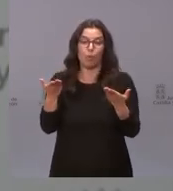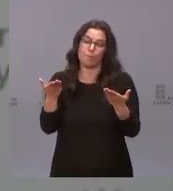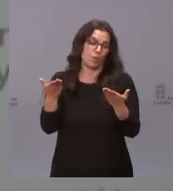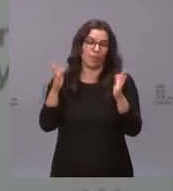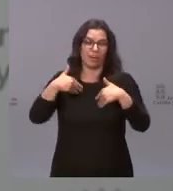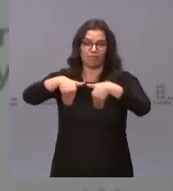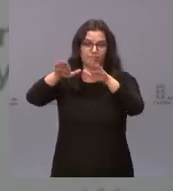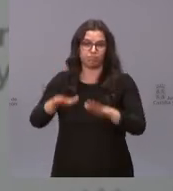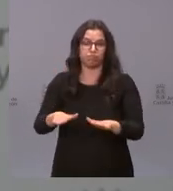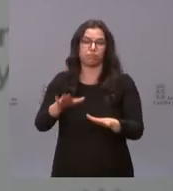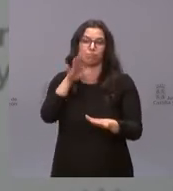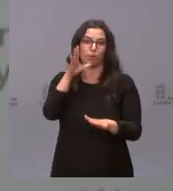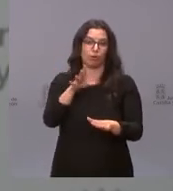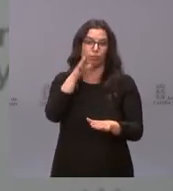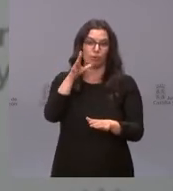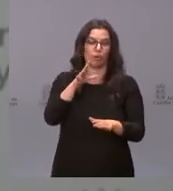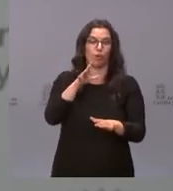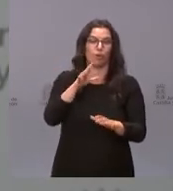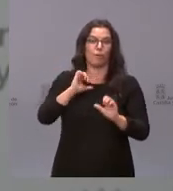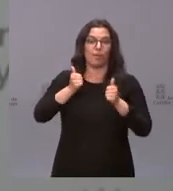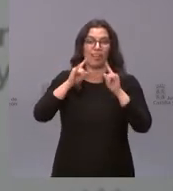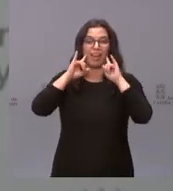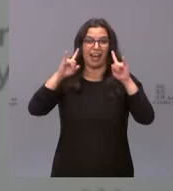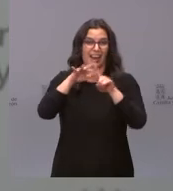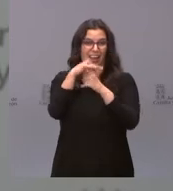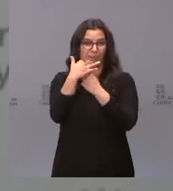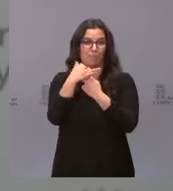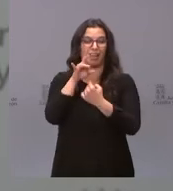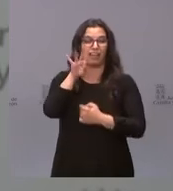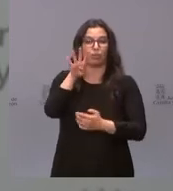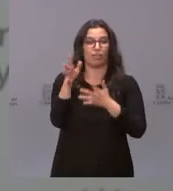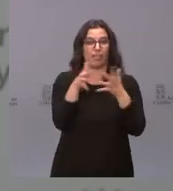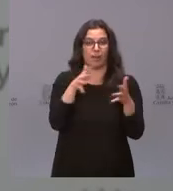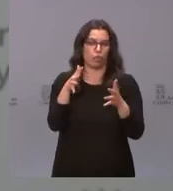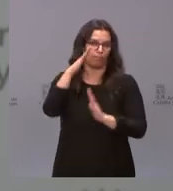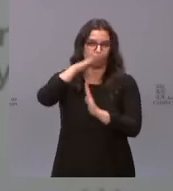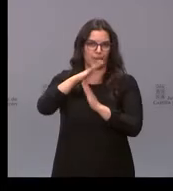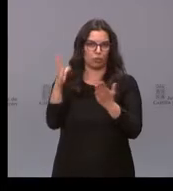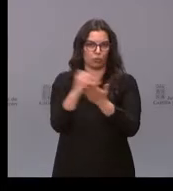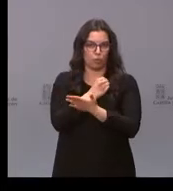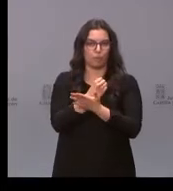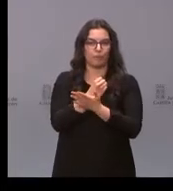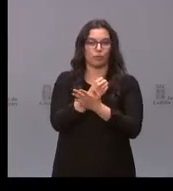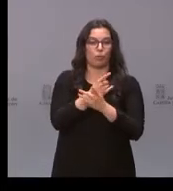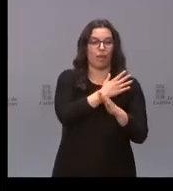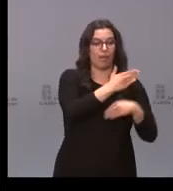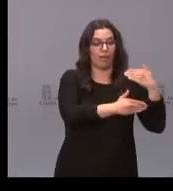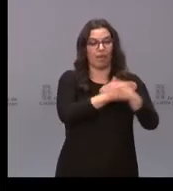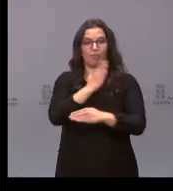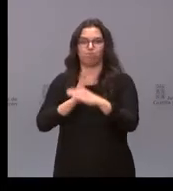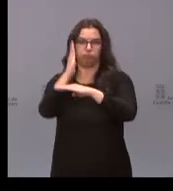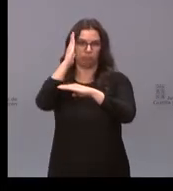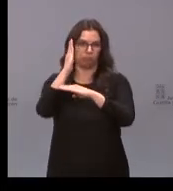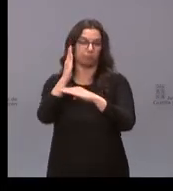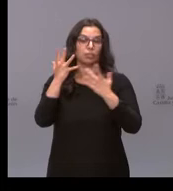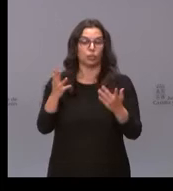quedó suspendido como consecuencia de la entrada en vigor el estado de alarma el 14 de marzo por tanto el anteproyecto de ley que